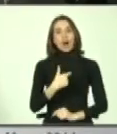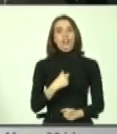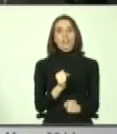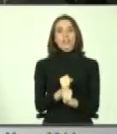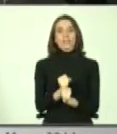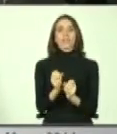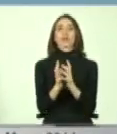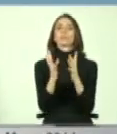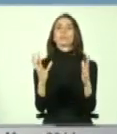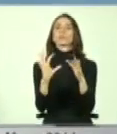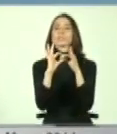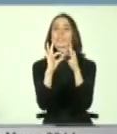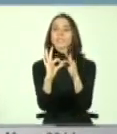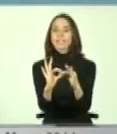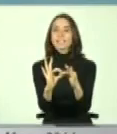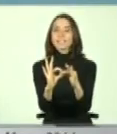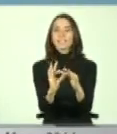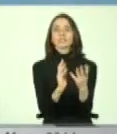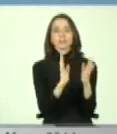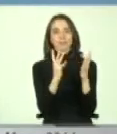muchas gracias